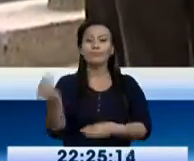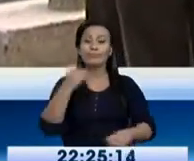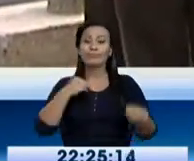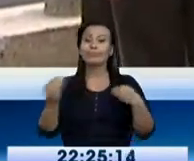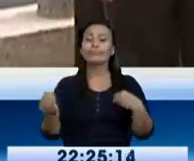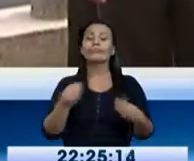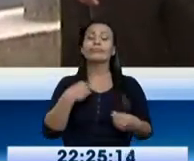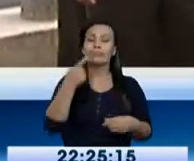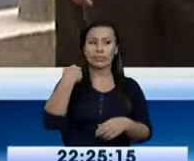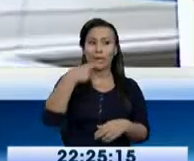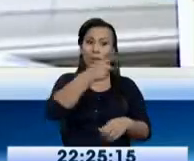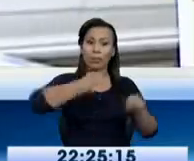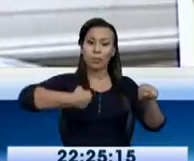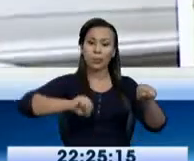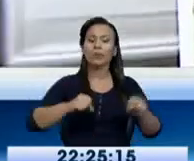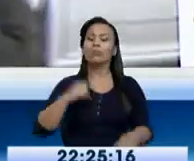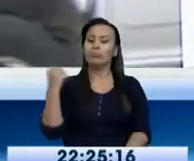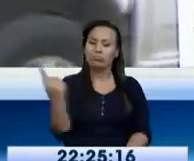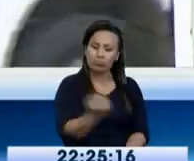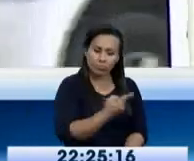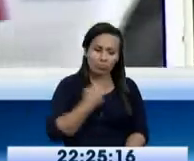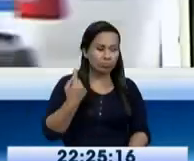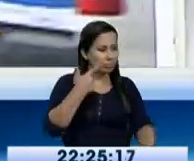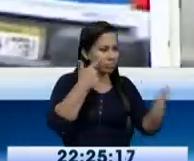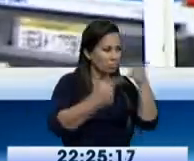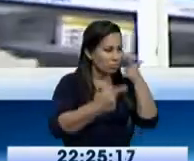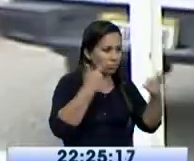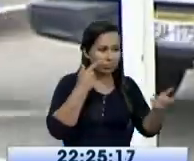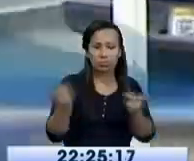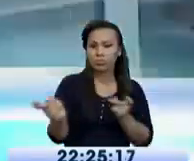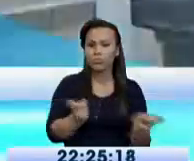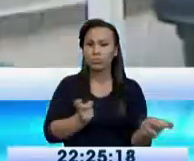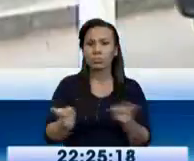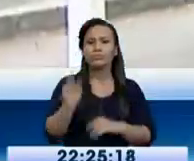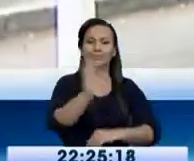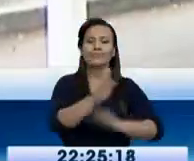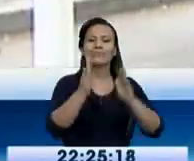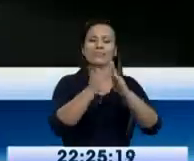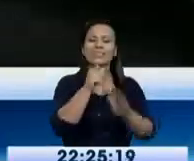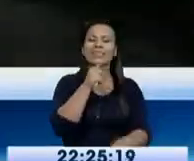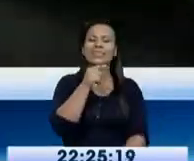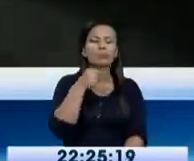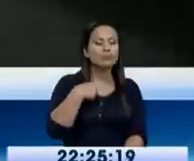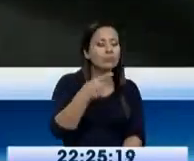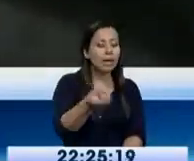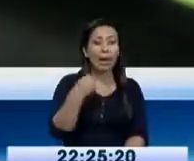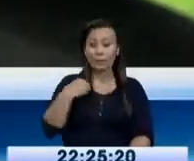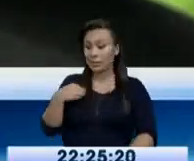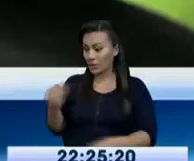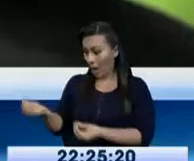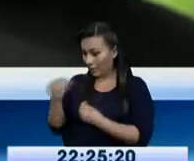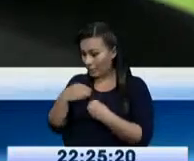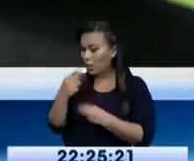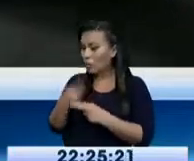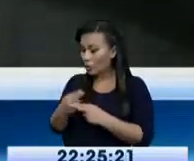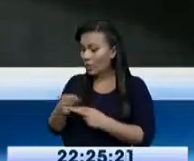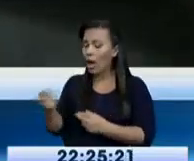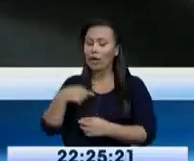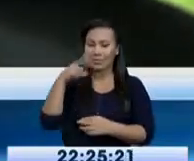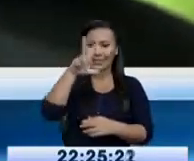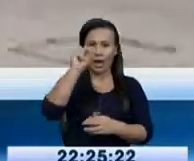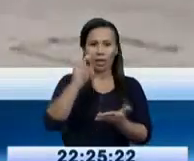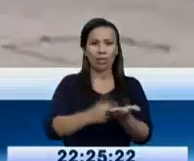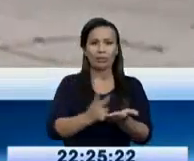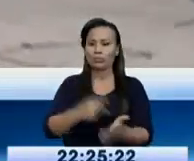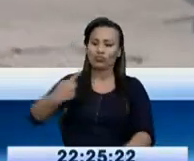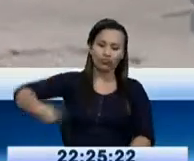los policías inician sus rondas, teniendo en cuenta principalmente quiénes encargaron sus casas. Afirman que hasta 30 rondas hacen